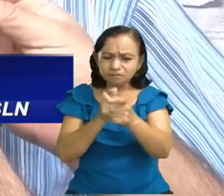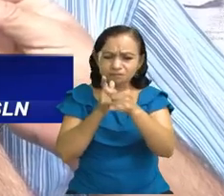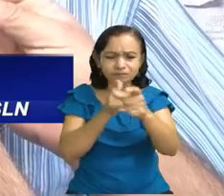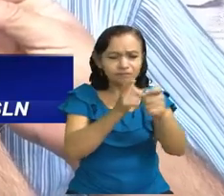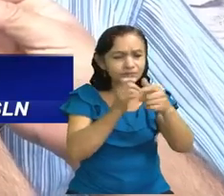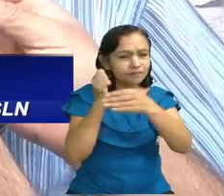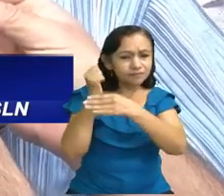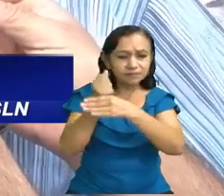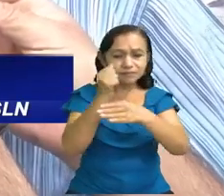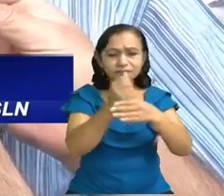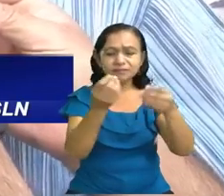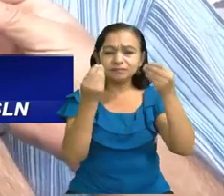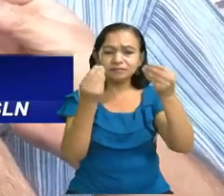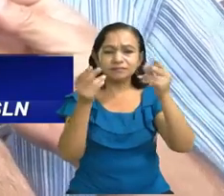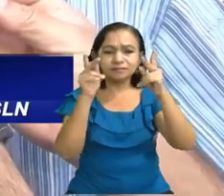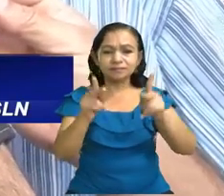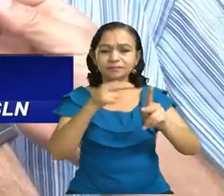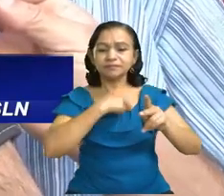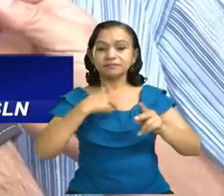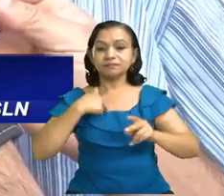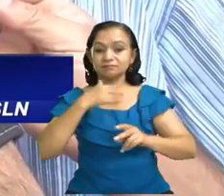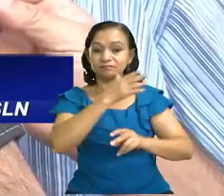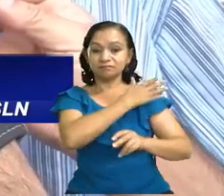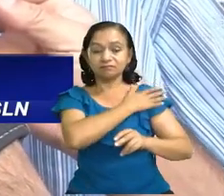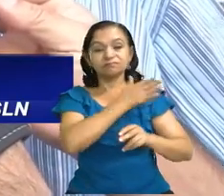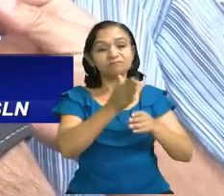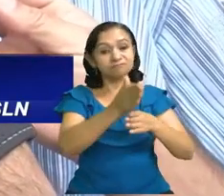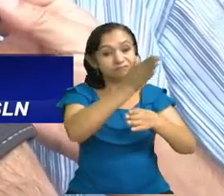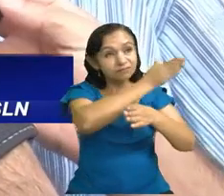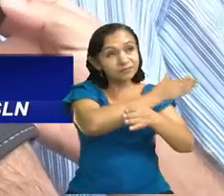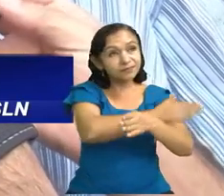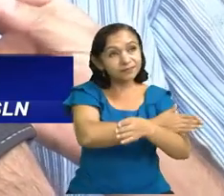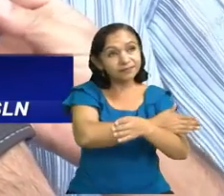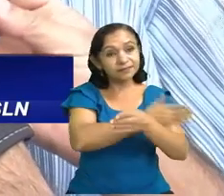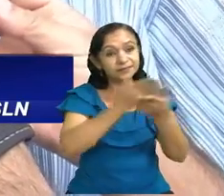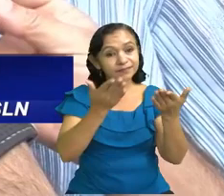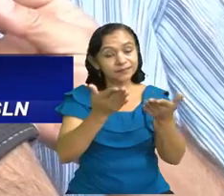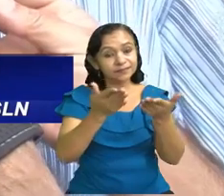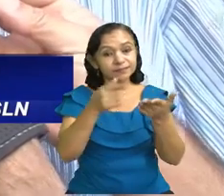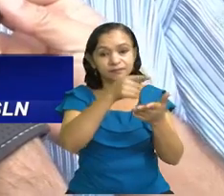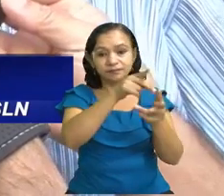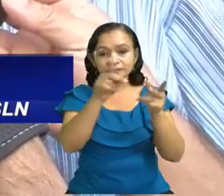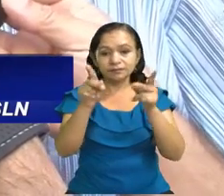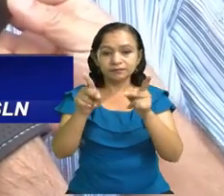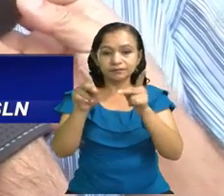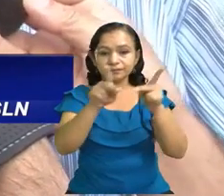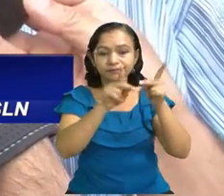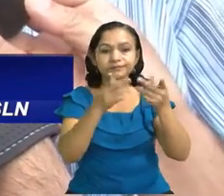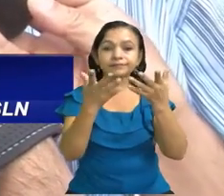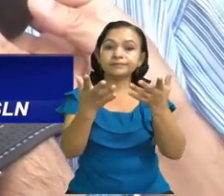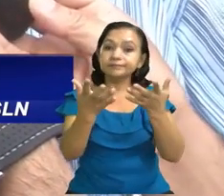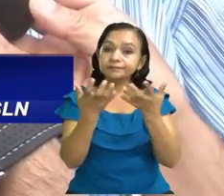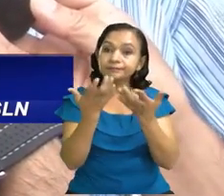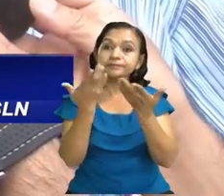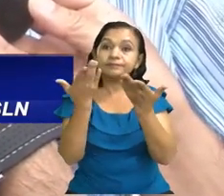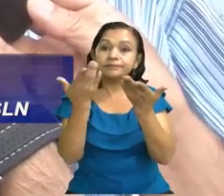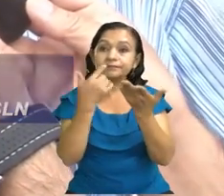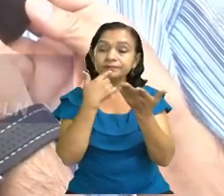que realizó la Guardia Somocista contra manifestantes que pedían